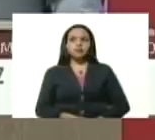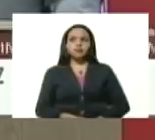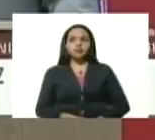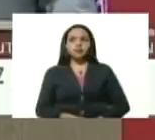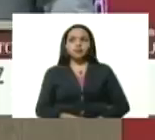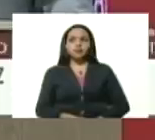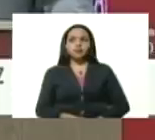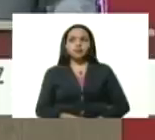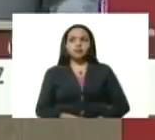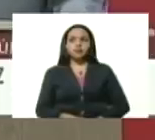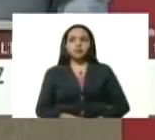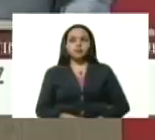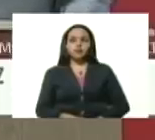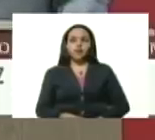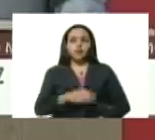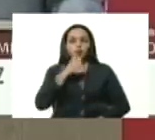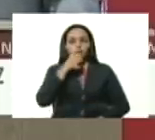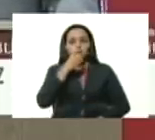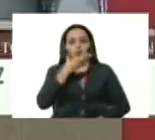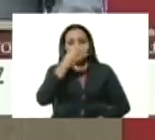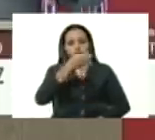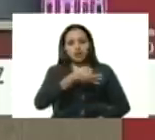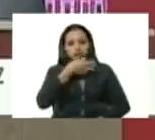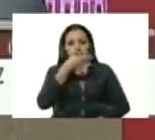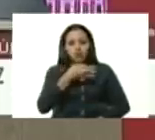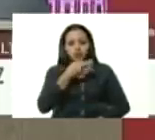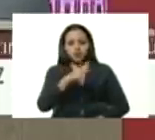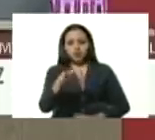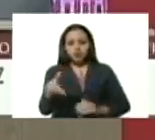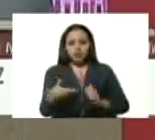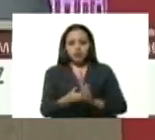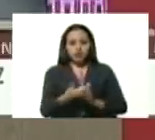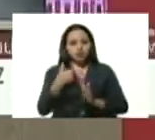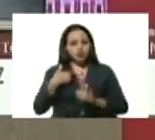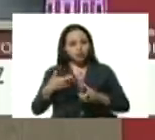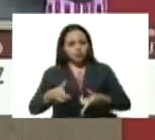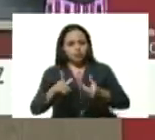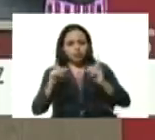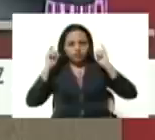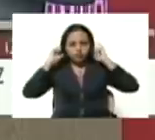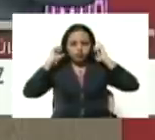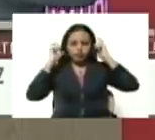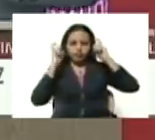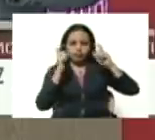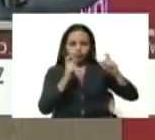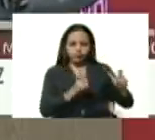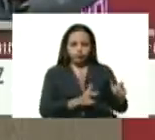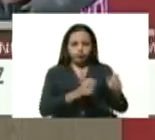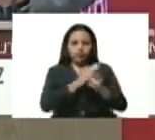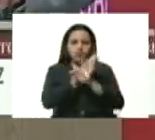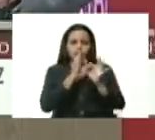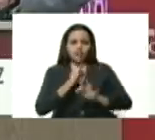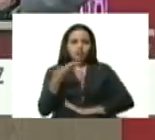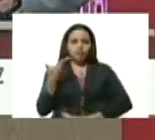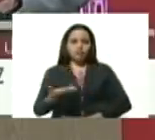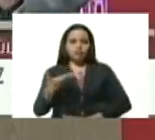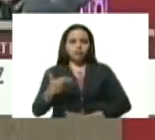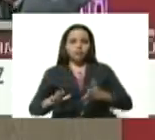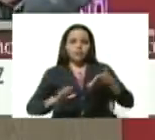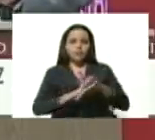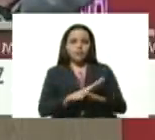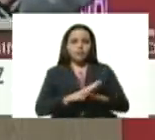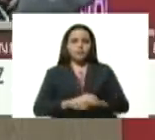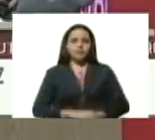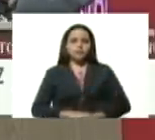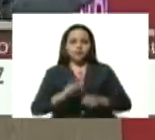Un feliz mediodía para todas y para todos. Me voy a permitir sacarme lo que ha sido la herramienta fundamental del